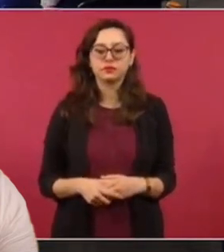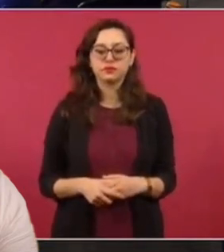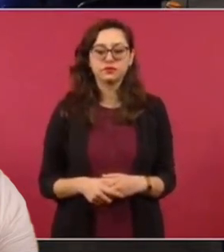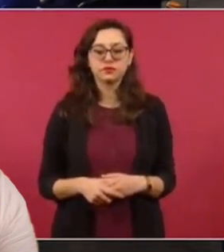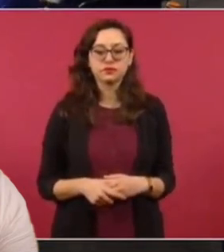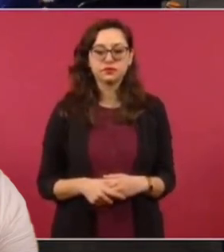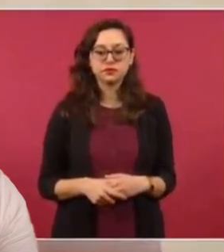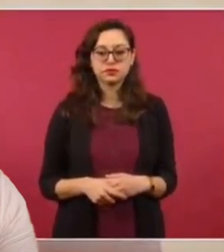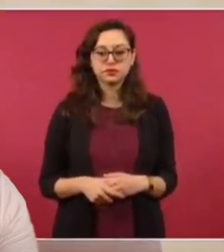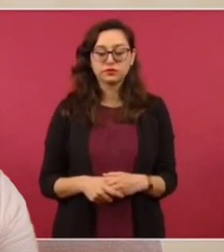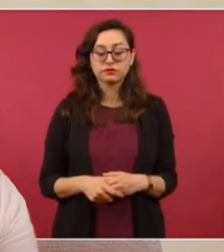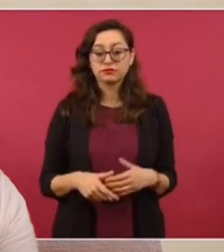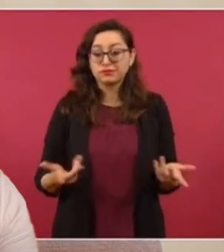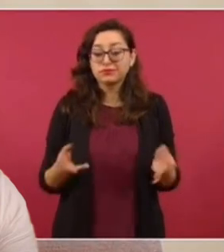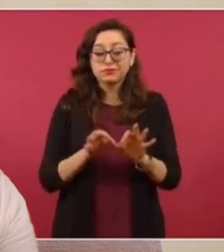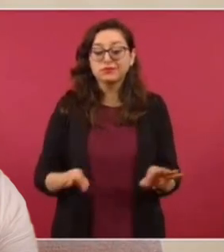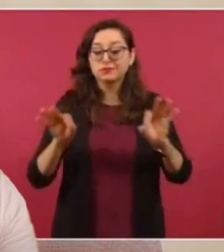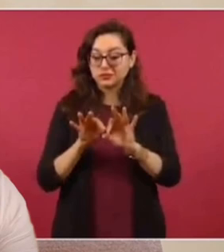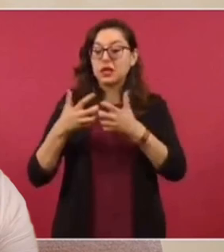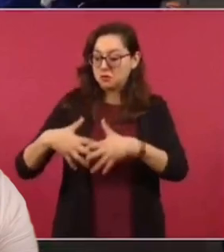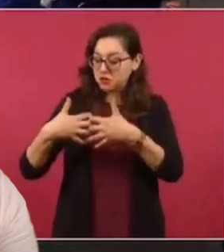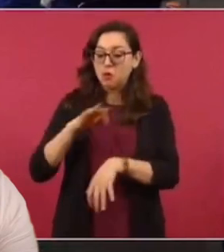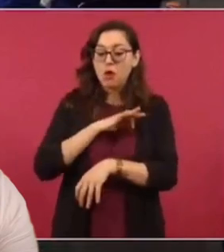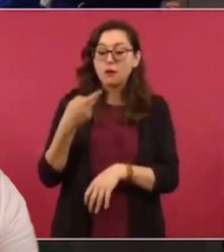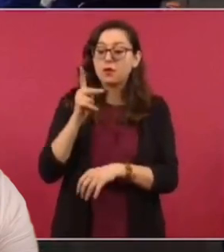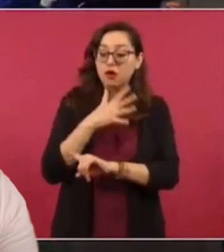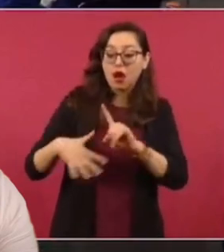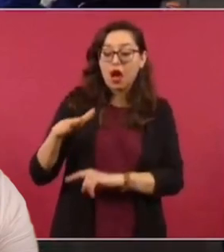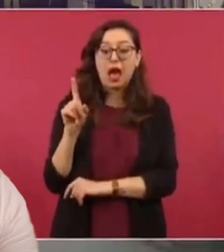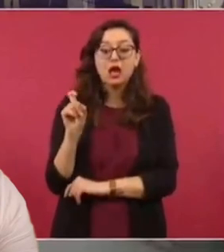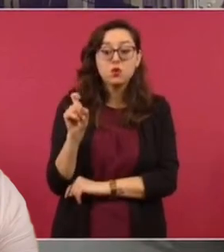Y donde se tenga el agua.